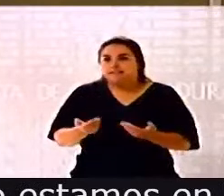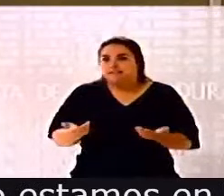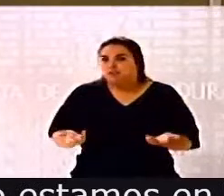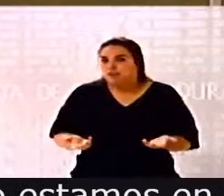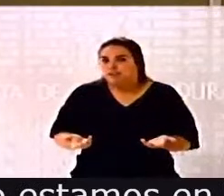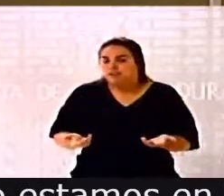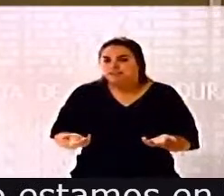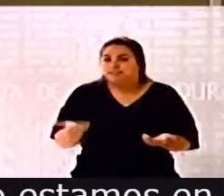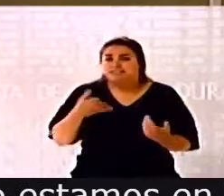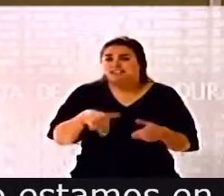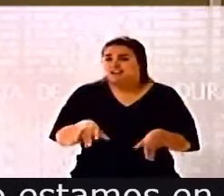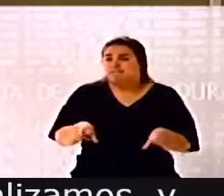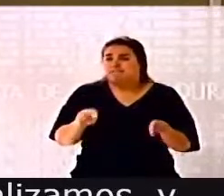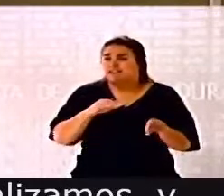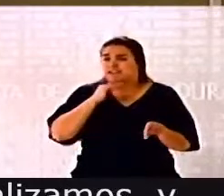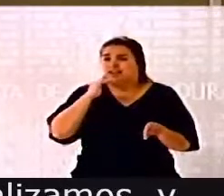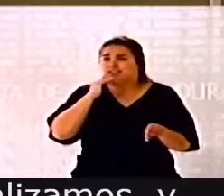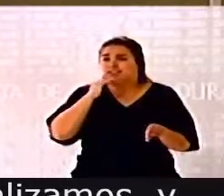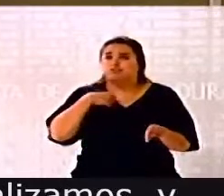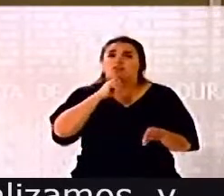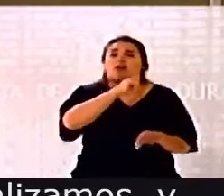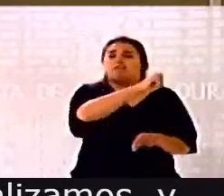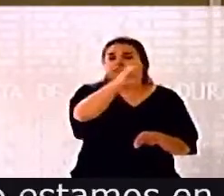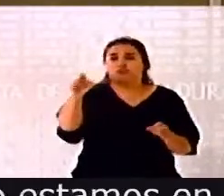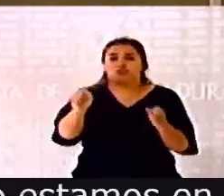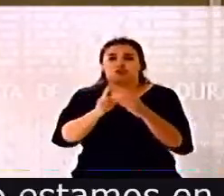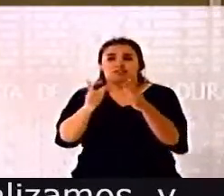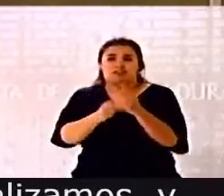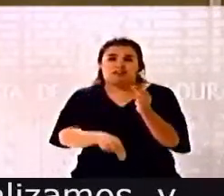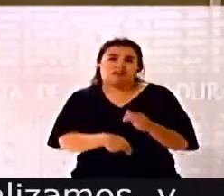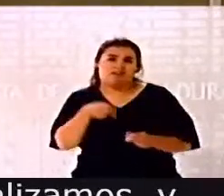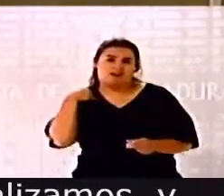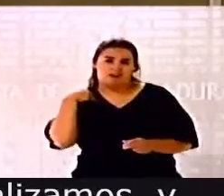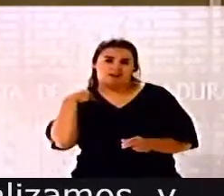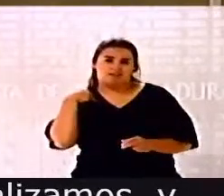Y termino con un llamamiento a la sociedad en general.